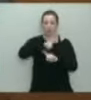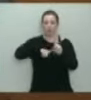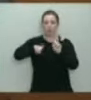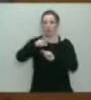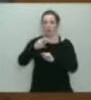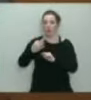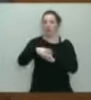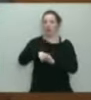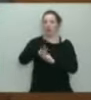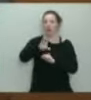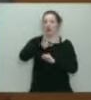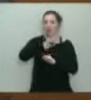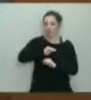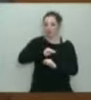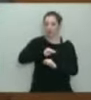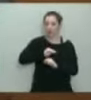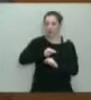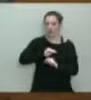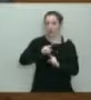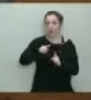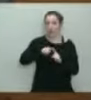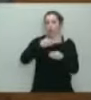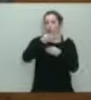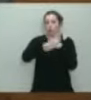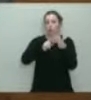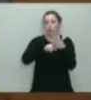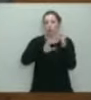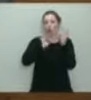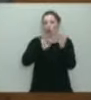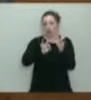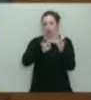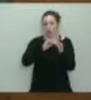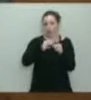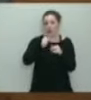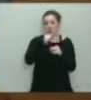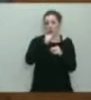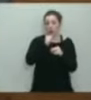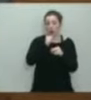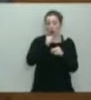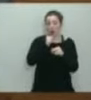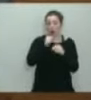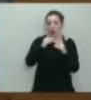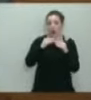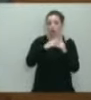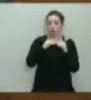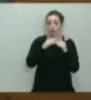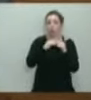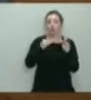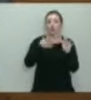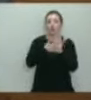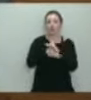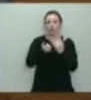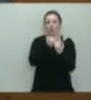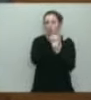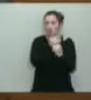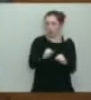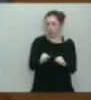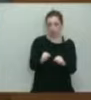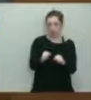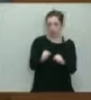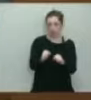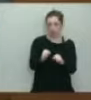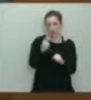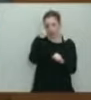entenderse aplicable con respecto a un uso concreto que se hiciese del agua consumida, este resultaba prácticamente imposible de